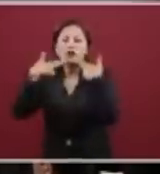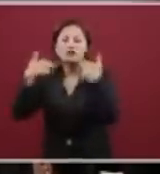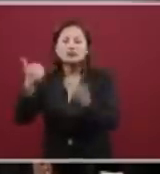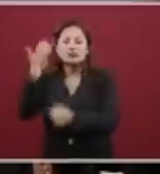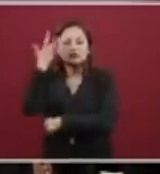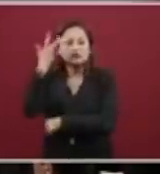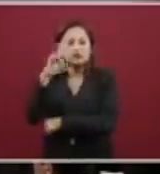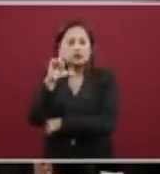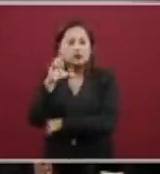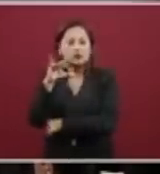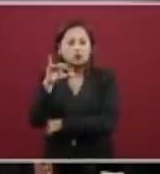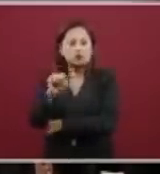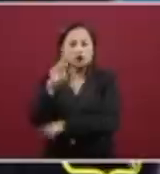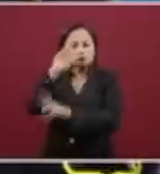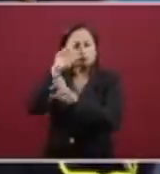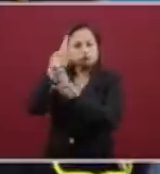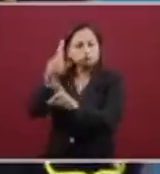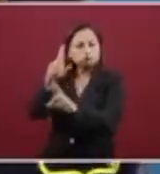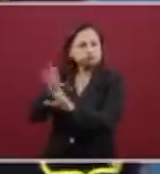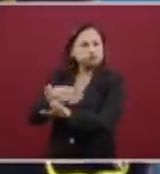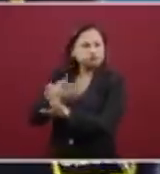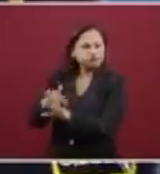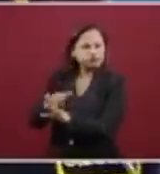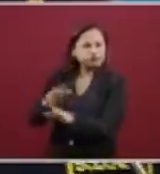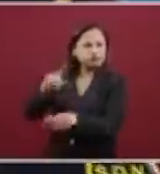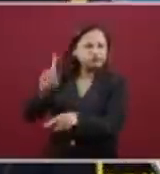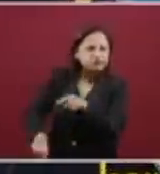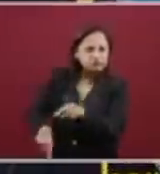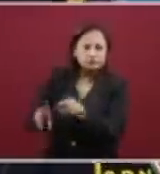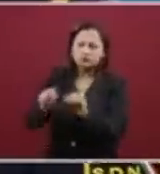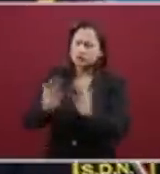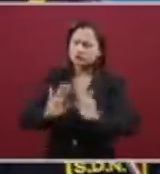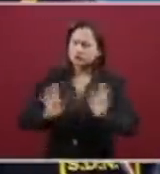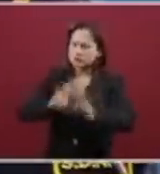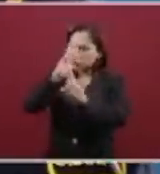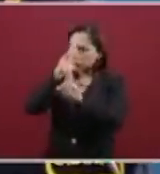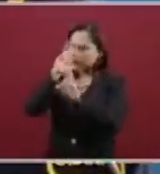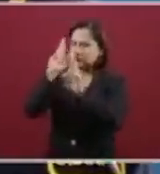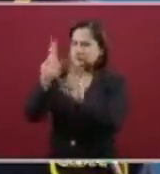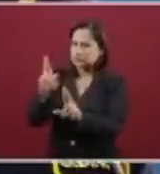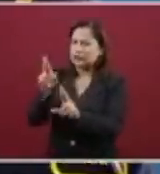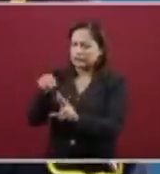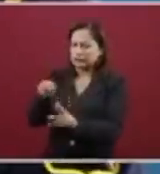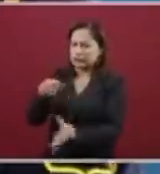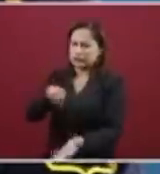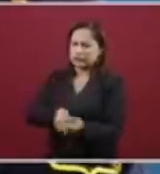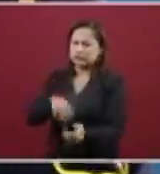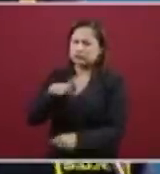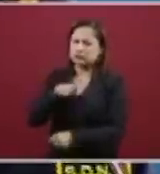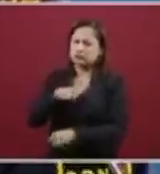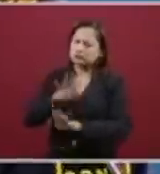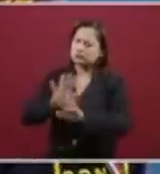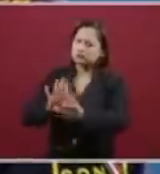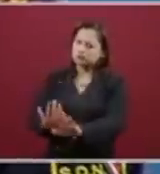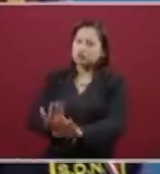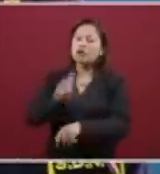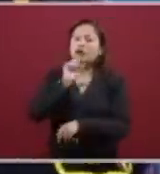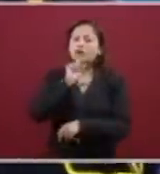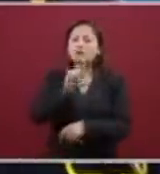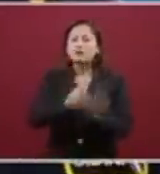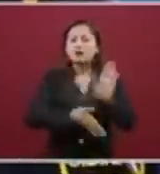que es un edificio histórico que se encuentra en esa instalación militar será flexible y modular